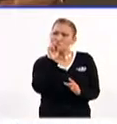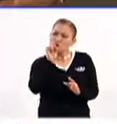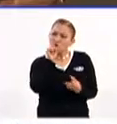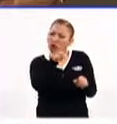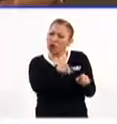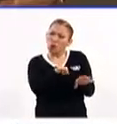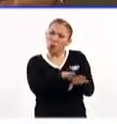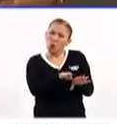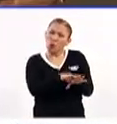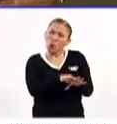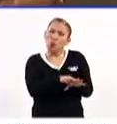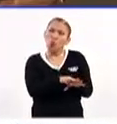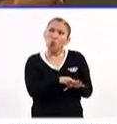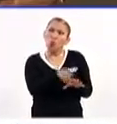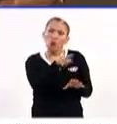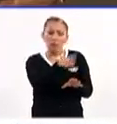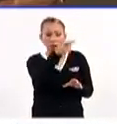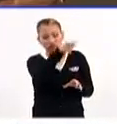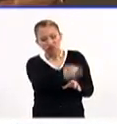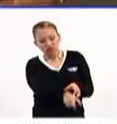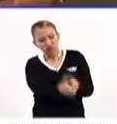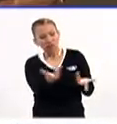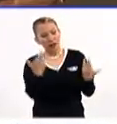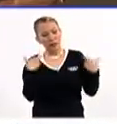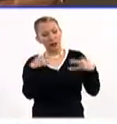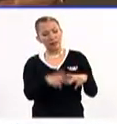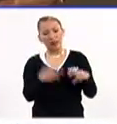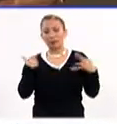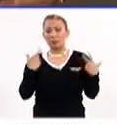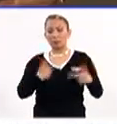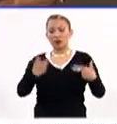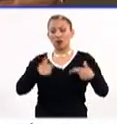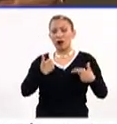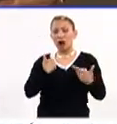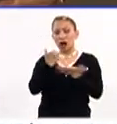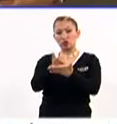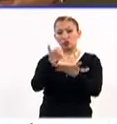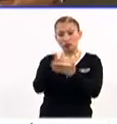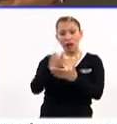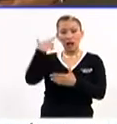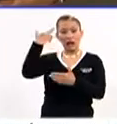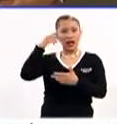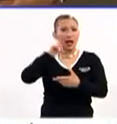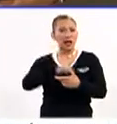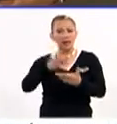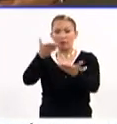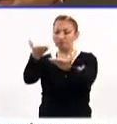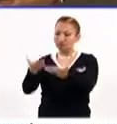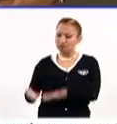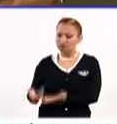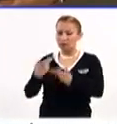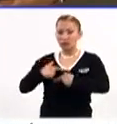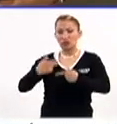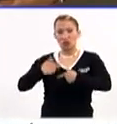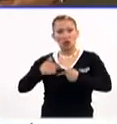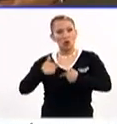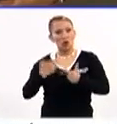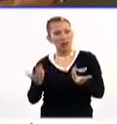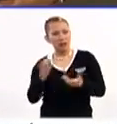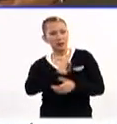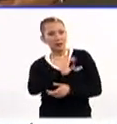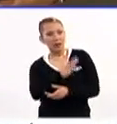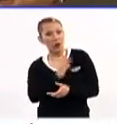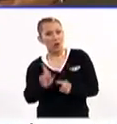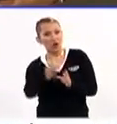como de alguna manera la figura representante de los conquistadores, la reina que recibió a los conquistadores, una especie